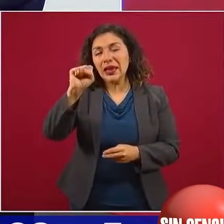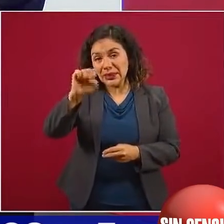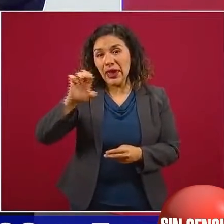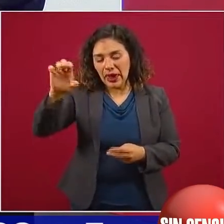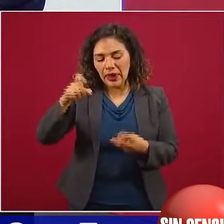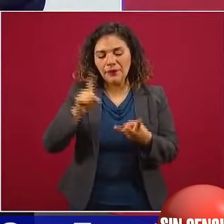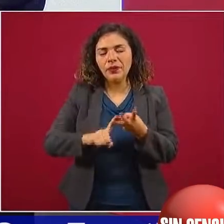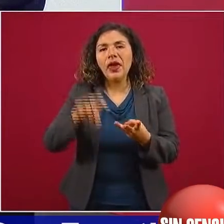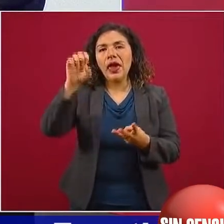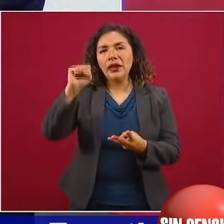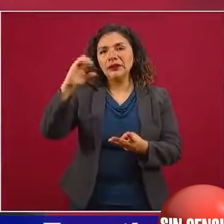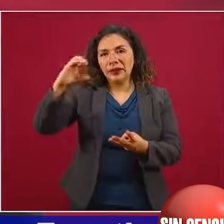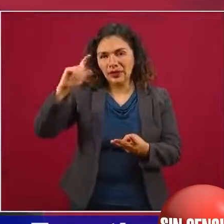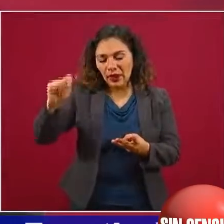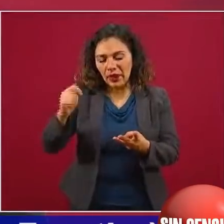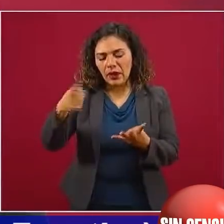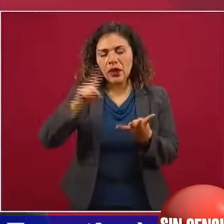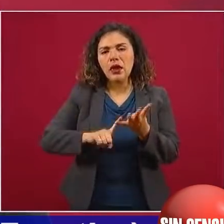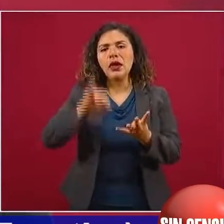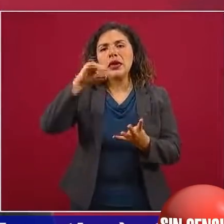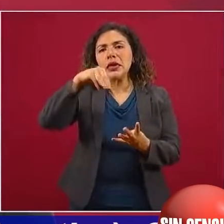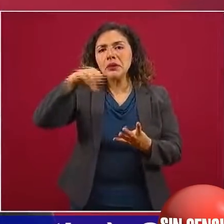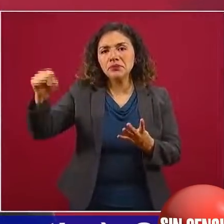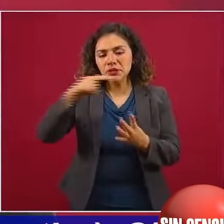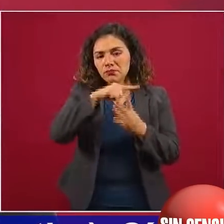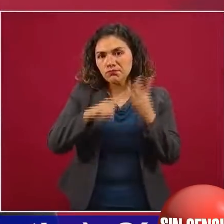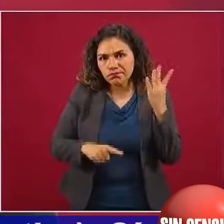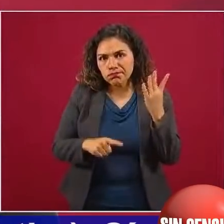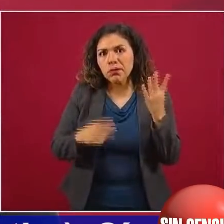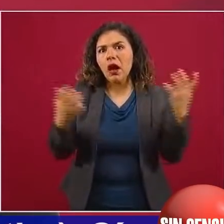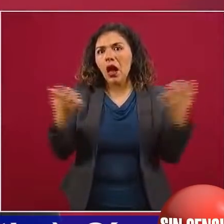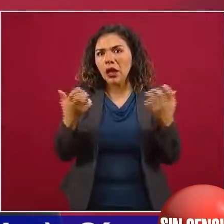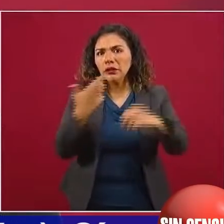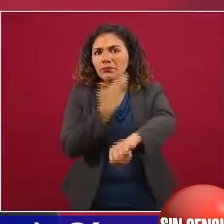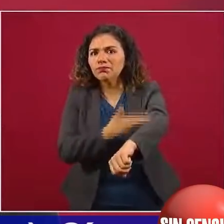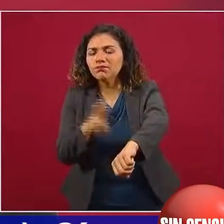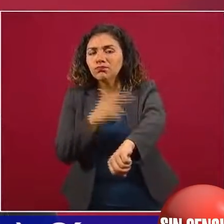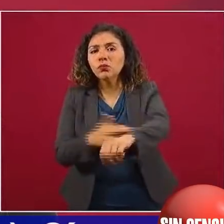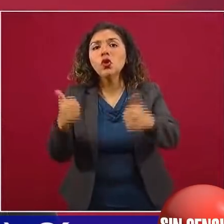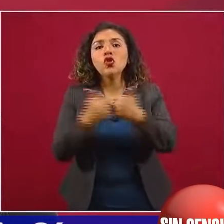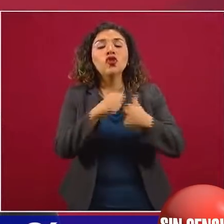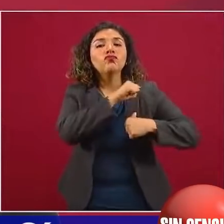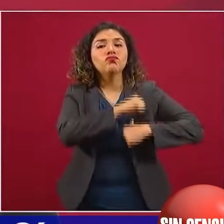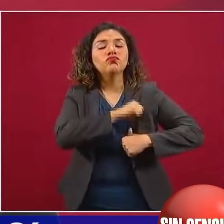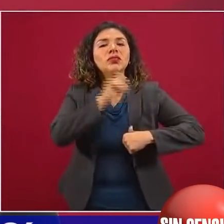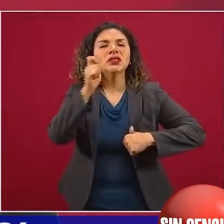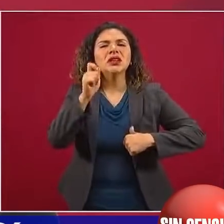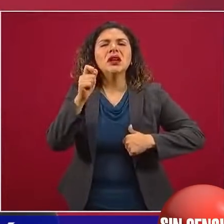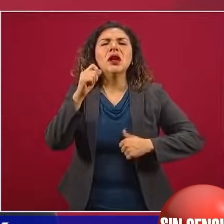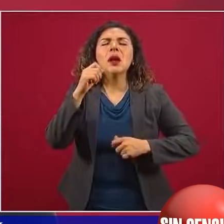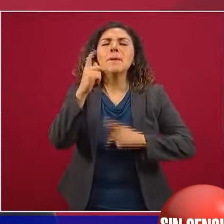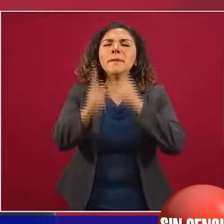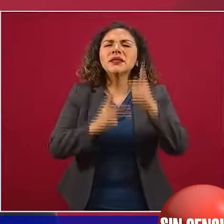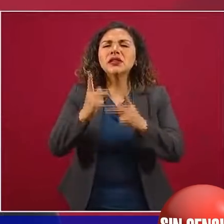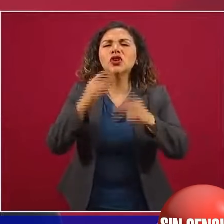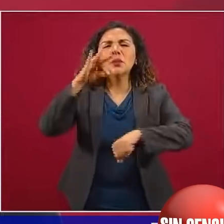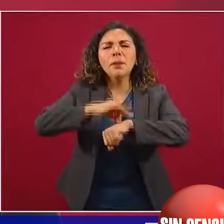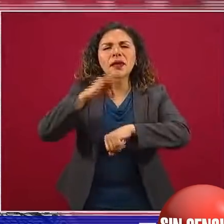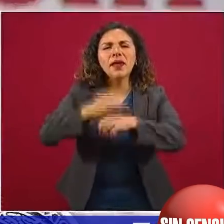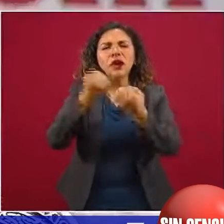Secretaría del Trabajo y el Instituto Mexicano del Seguro Social, que a través de su Dirección de Prestaciones Médicas y